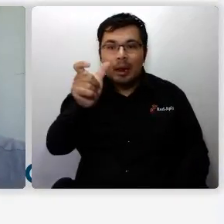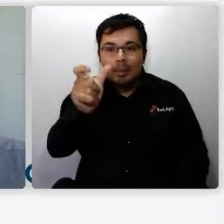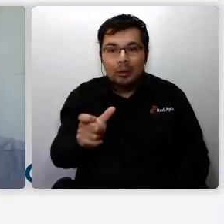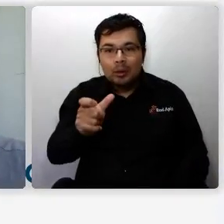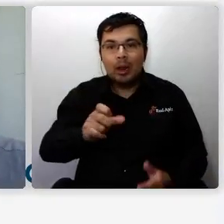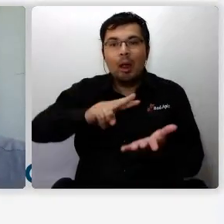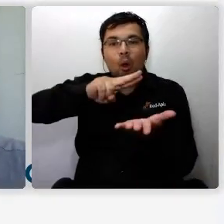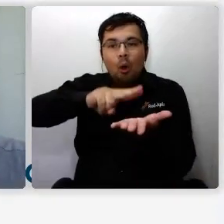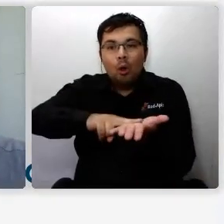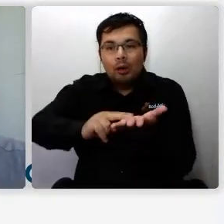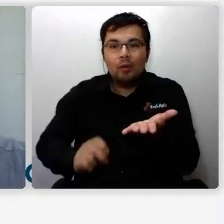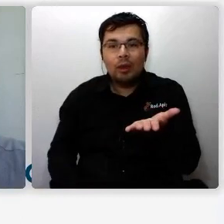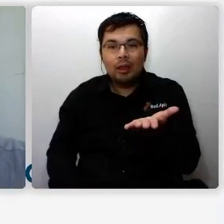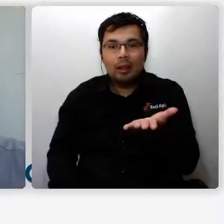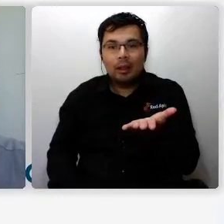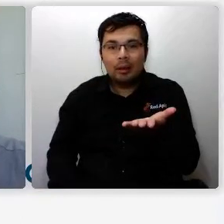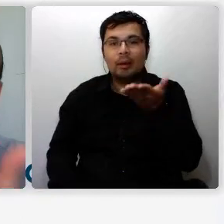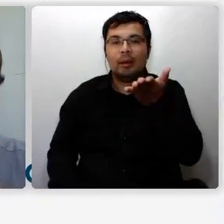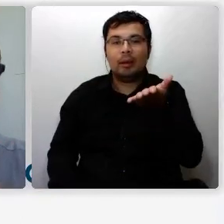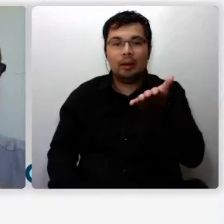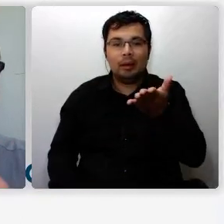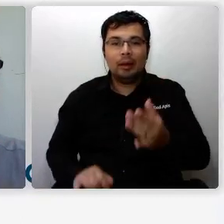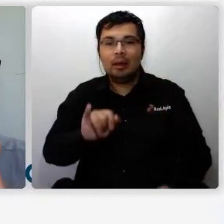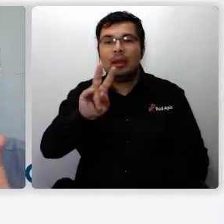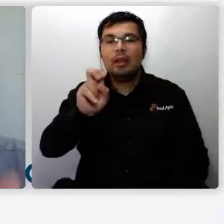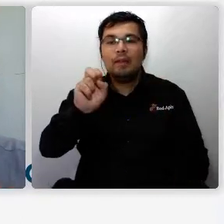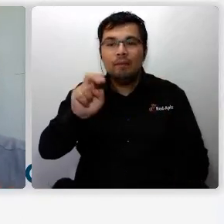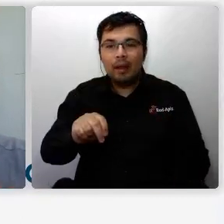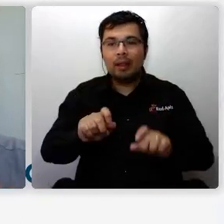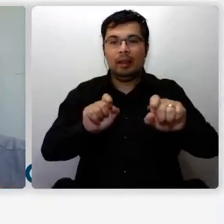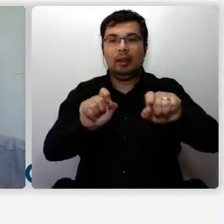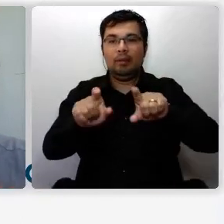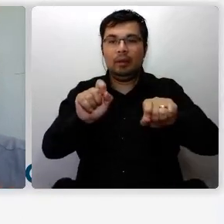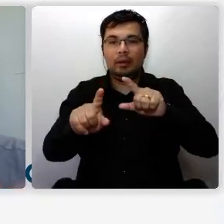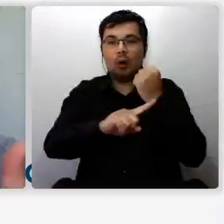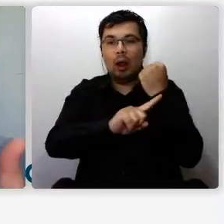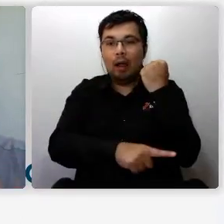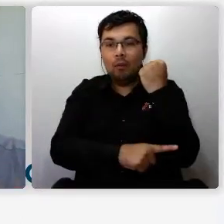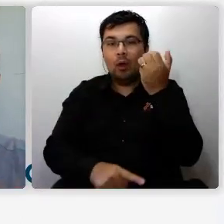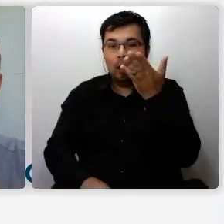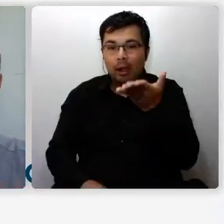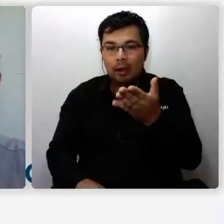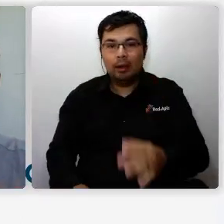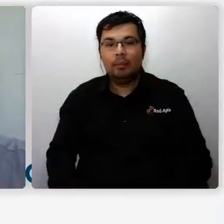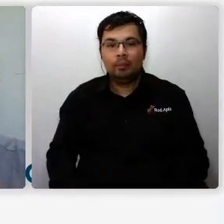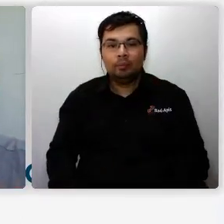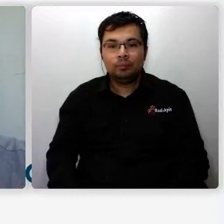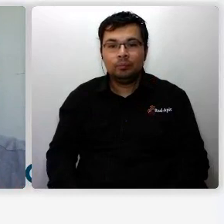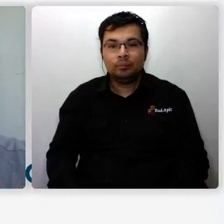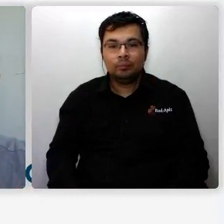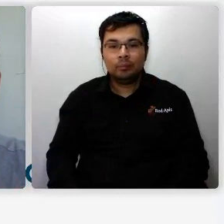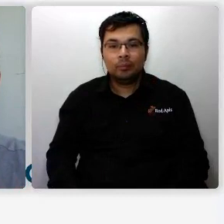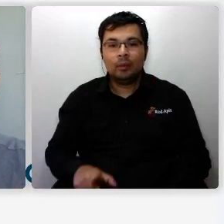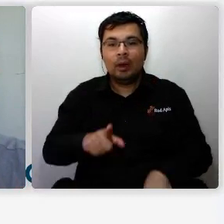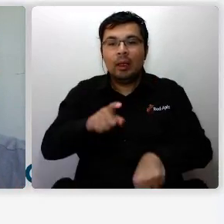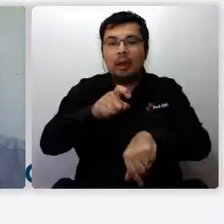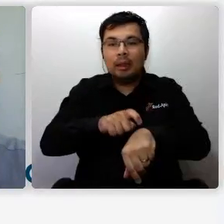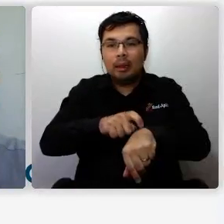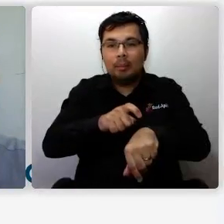del Río, defensor nacional subrogante, estuvieron disponibles, sus agendas hicieron un espacio para estar en un ratito más